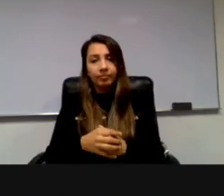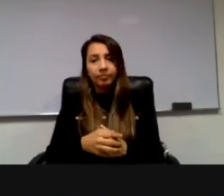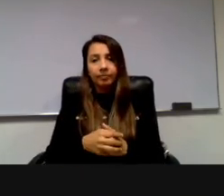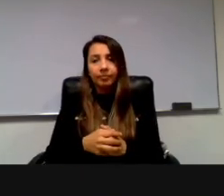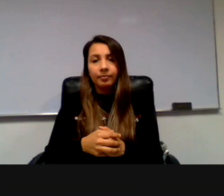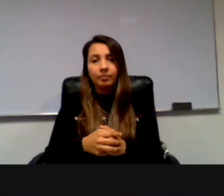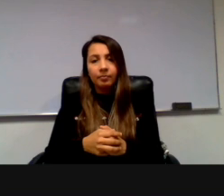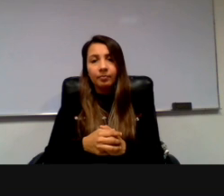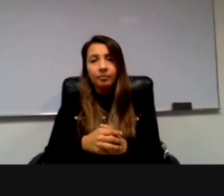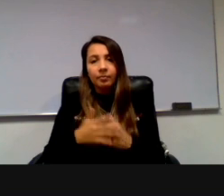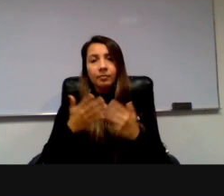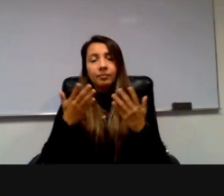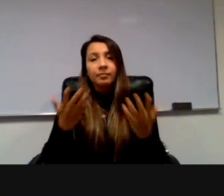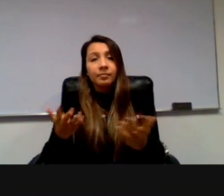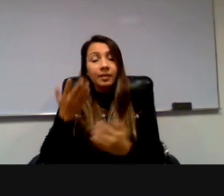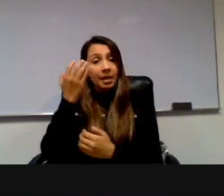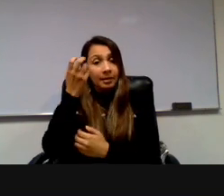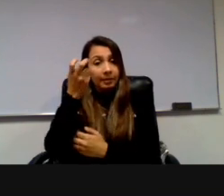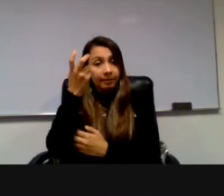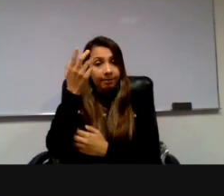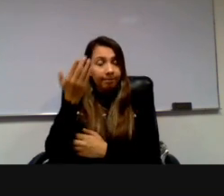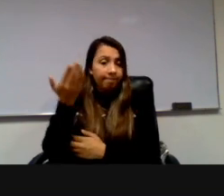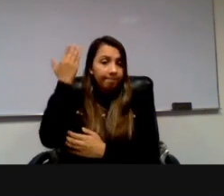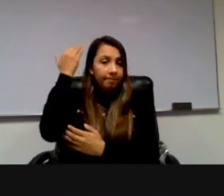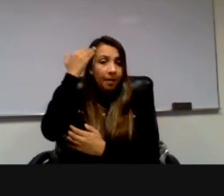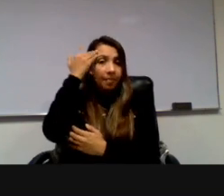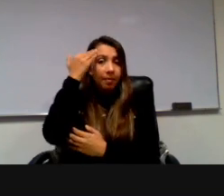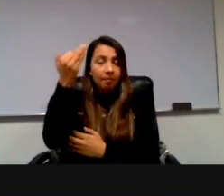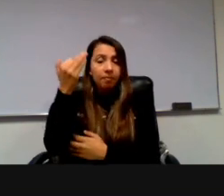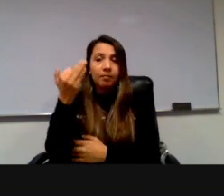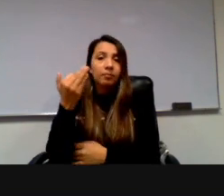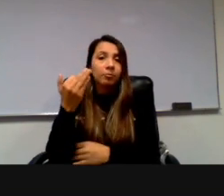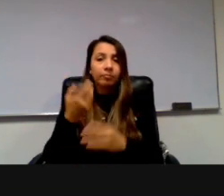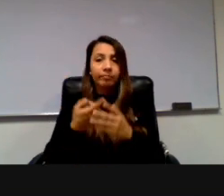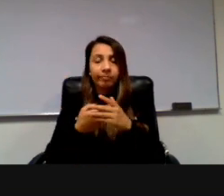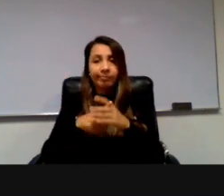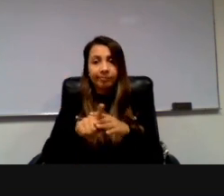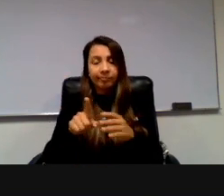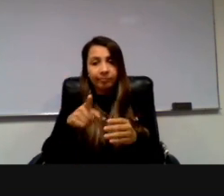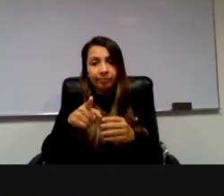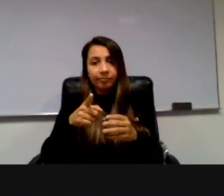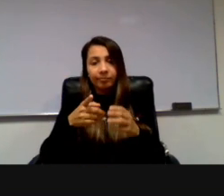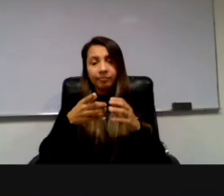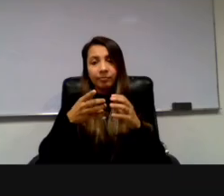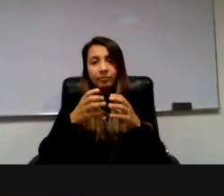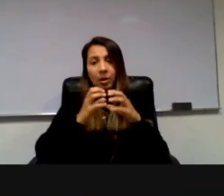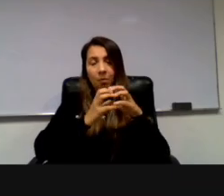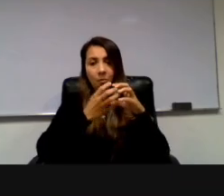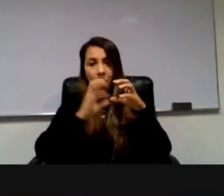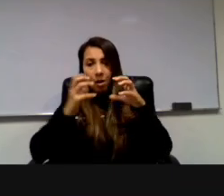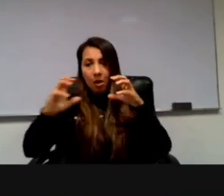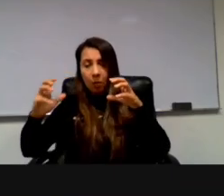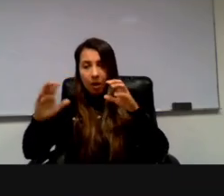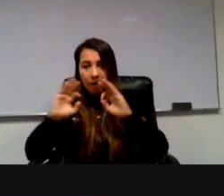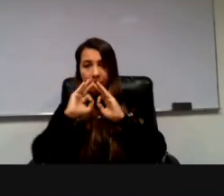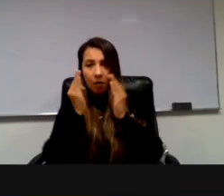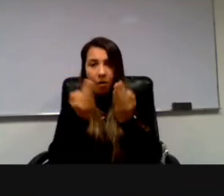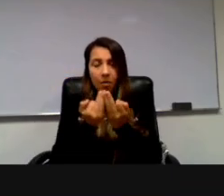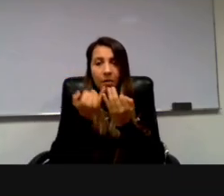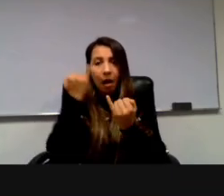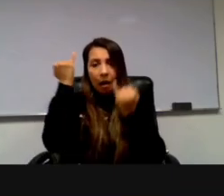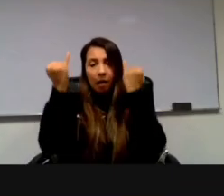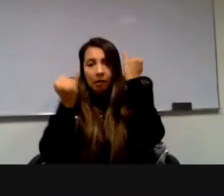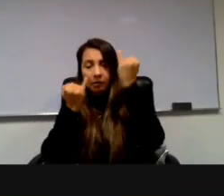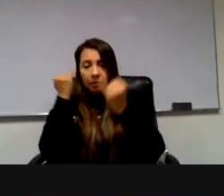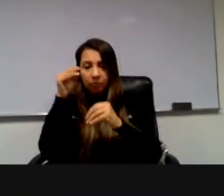Entonces, en aquellas épocas empezó a explotar esta idea de las moléculas como documentos históricos, y se empezaron a construir